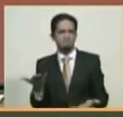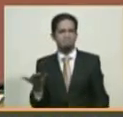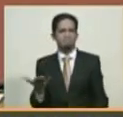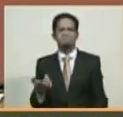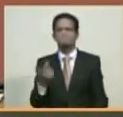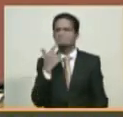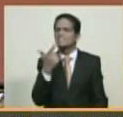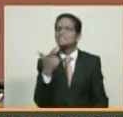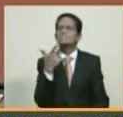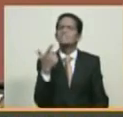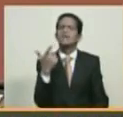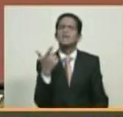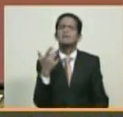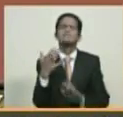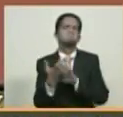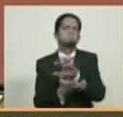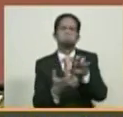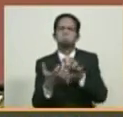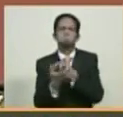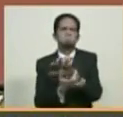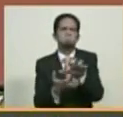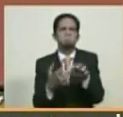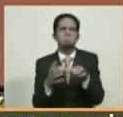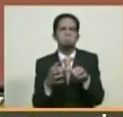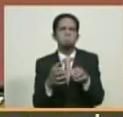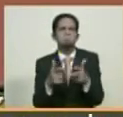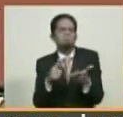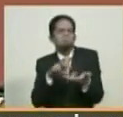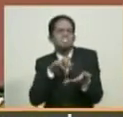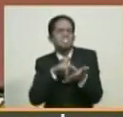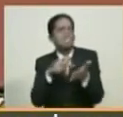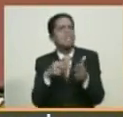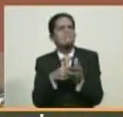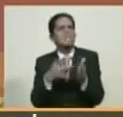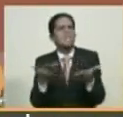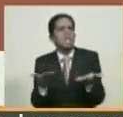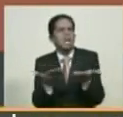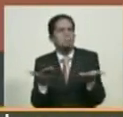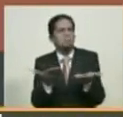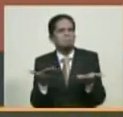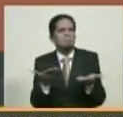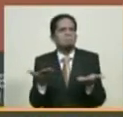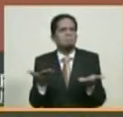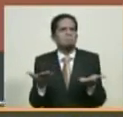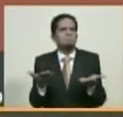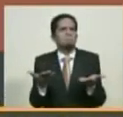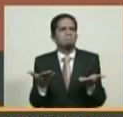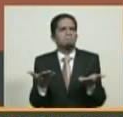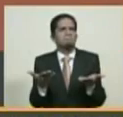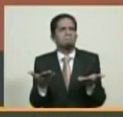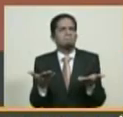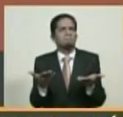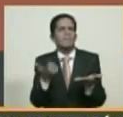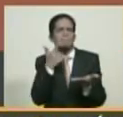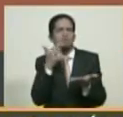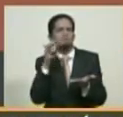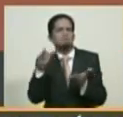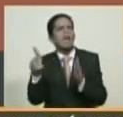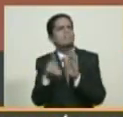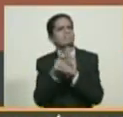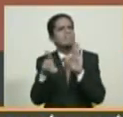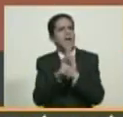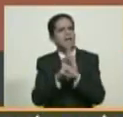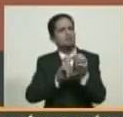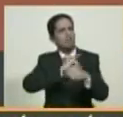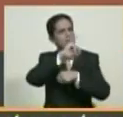crisis humanitaria, para lo cual aplica la ayuda humanitaria mediante el derecho internacional humanitario,